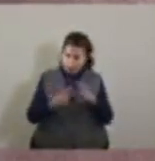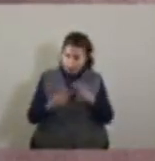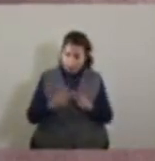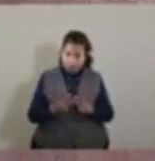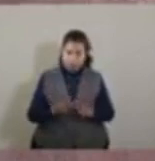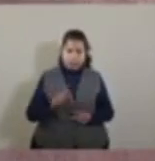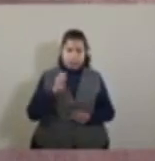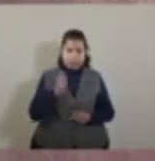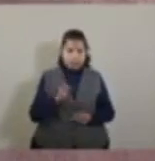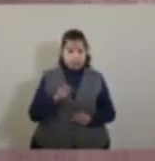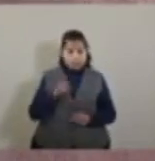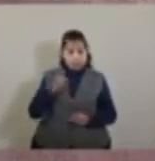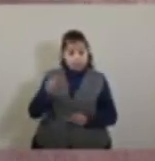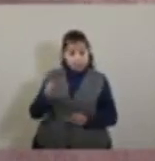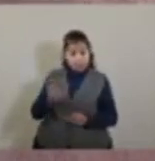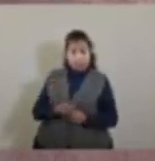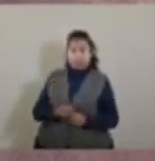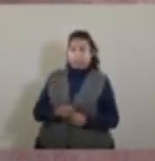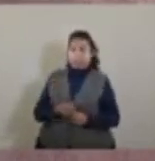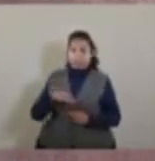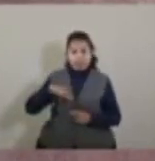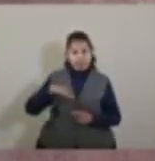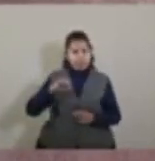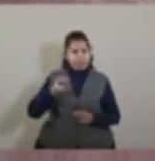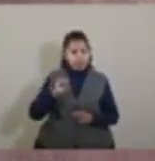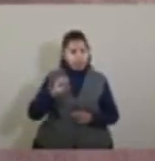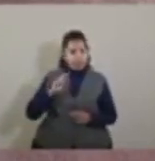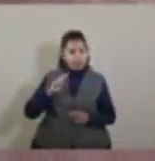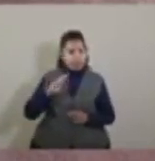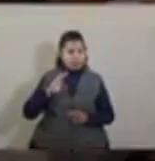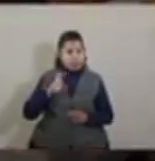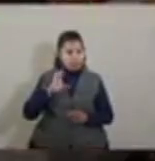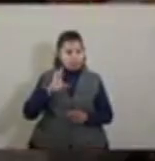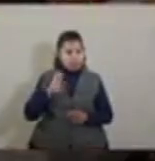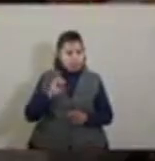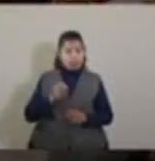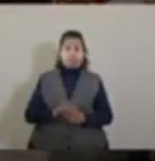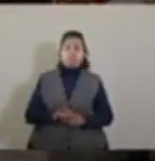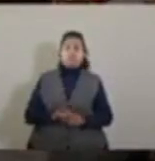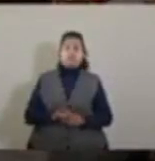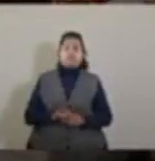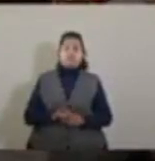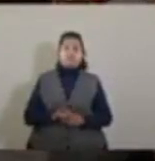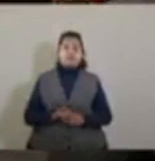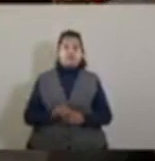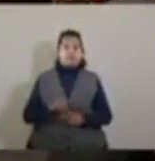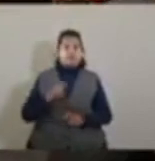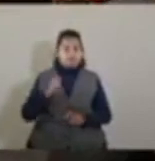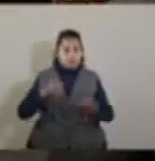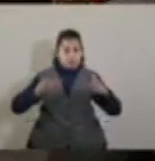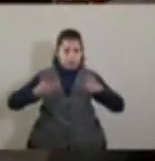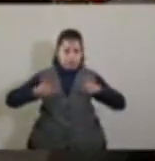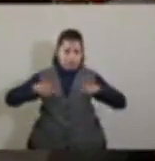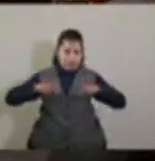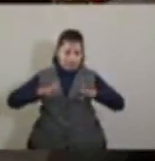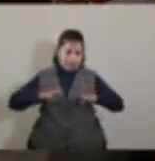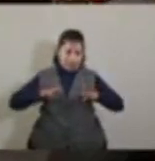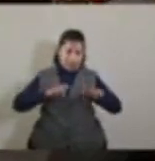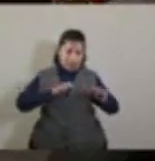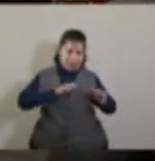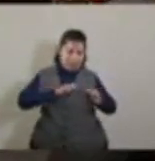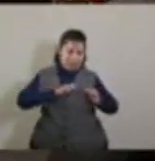su dirigente estatal. Desde los años 80, David Monreal ha ocupado cargos en las administraciones de los tres niveles de gobierno.